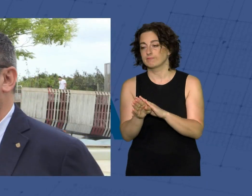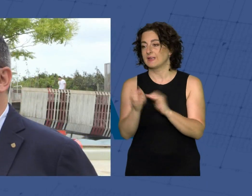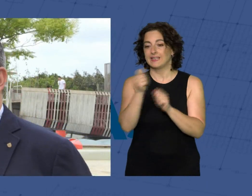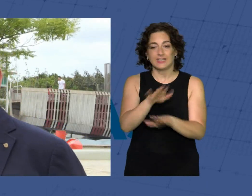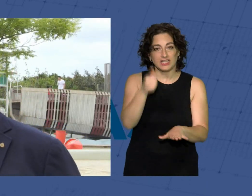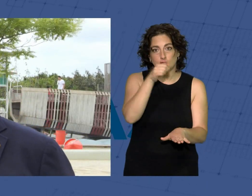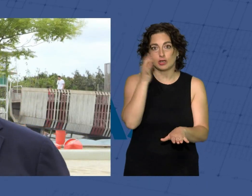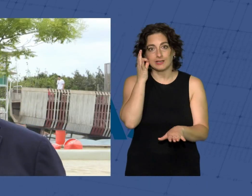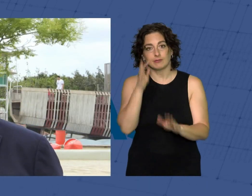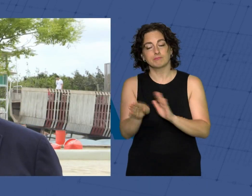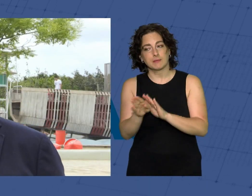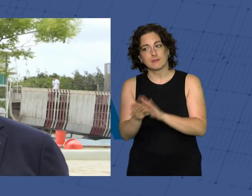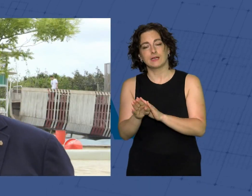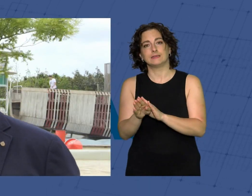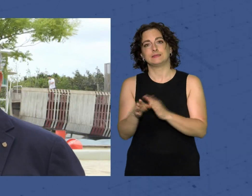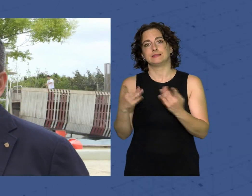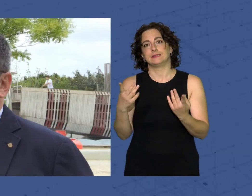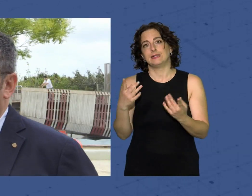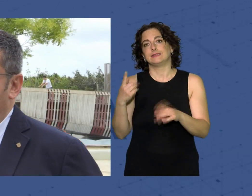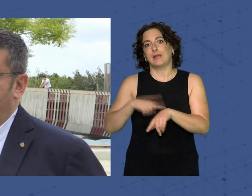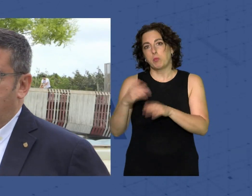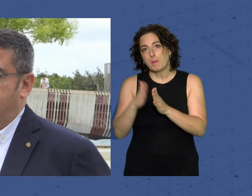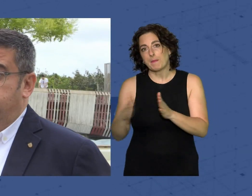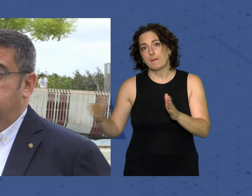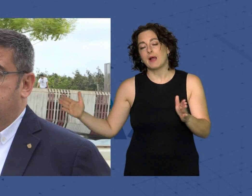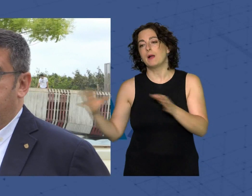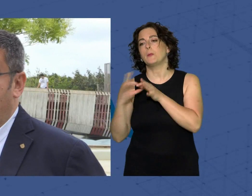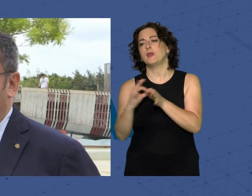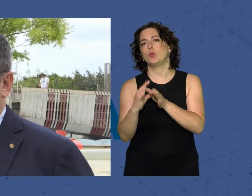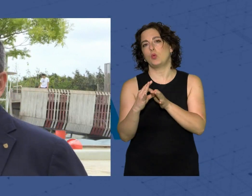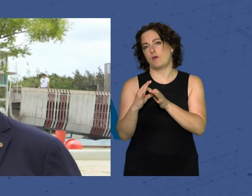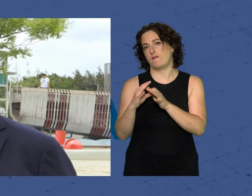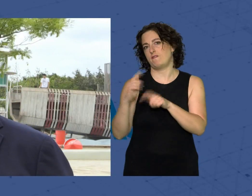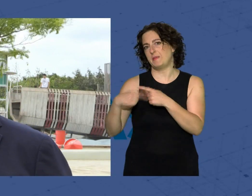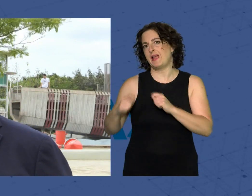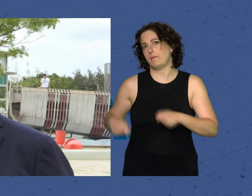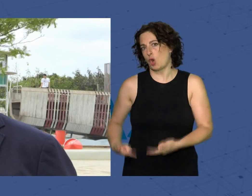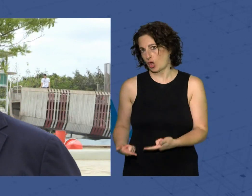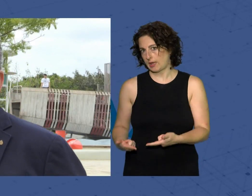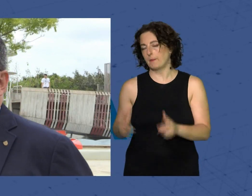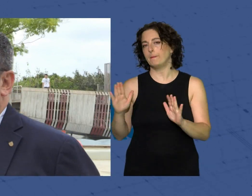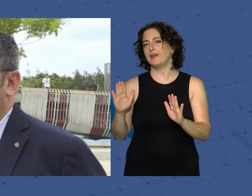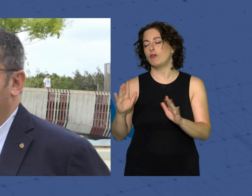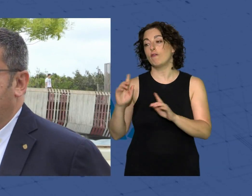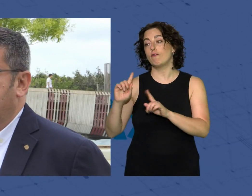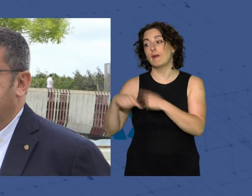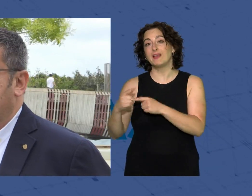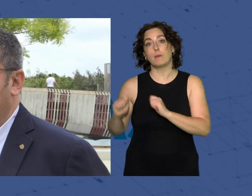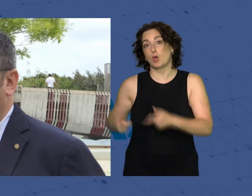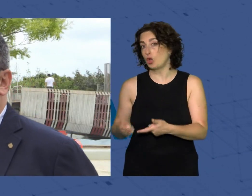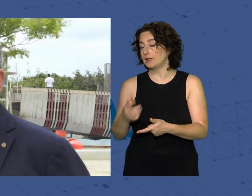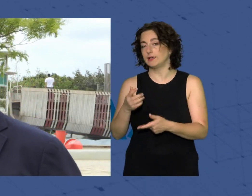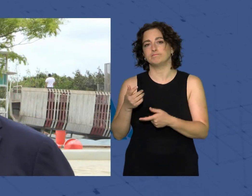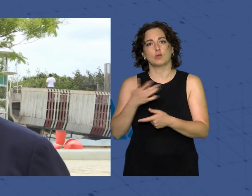necesitan seguir manteniendo con el paso del tiempo vínculos con su familia biológica, pero su familia biológica no es capaz de